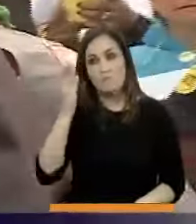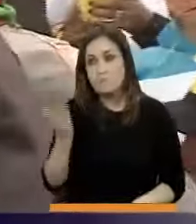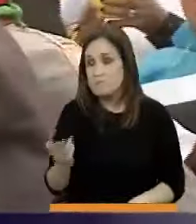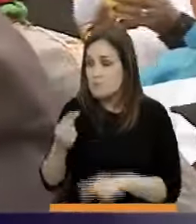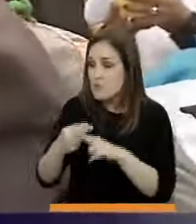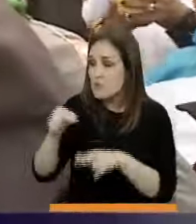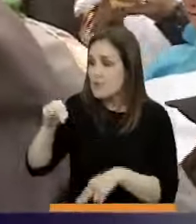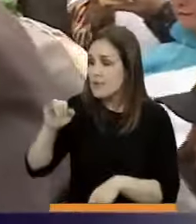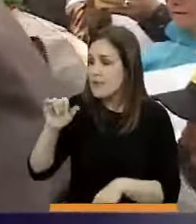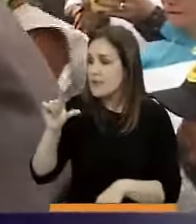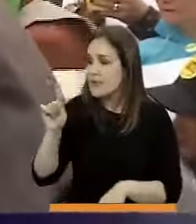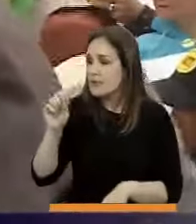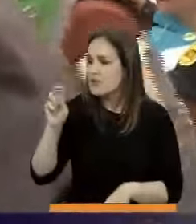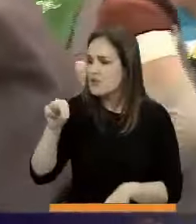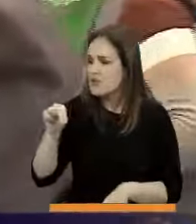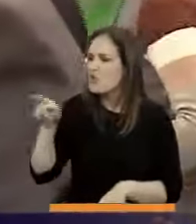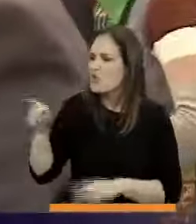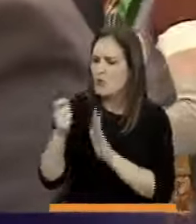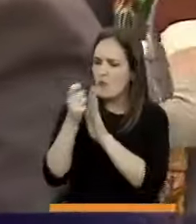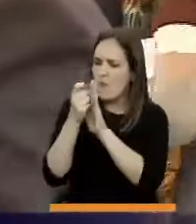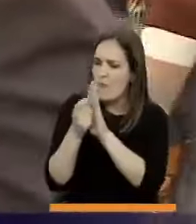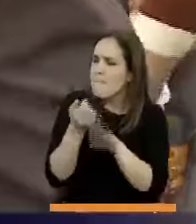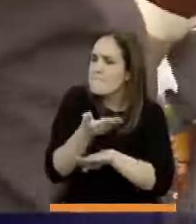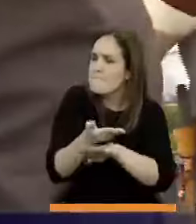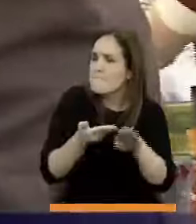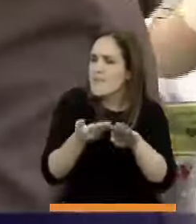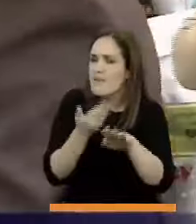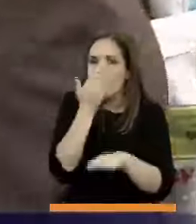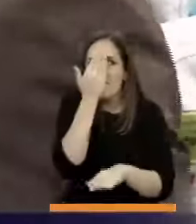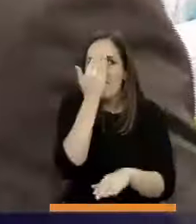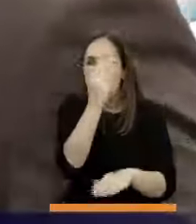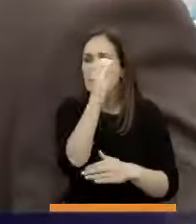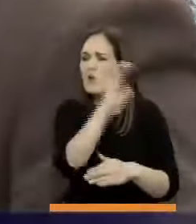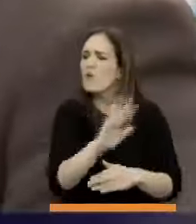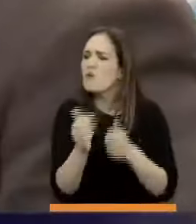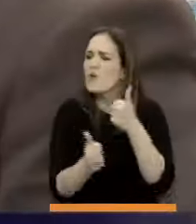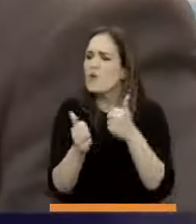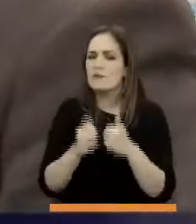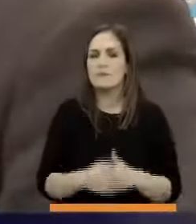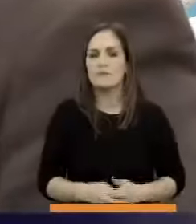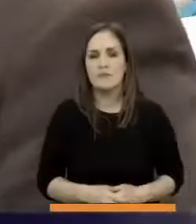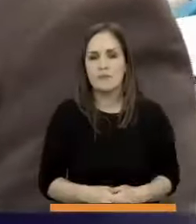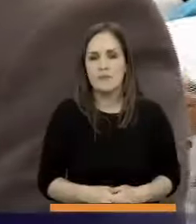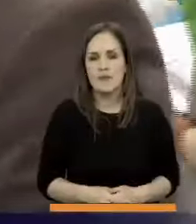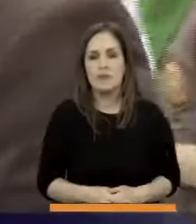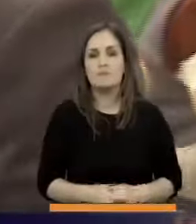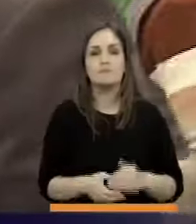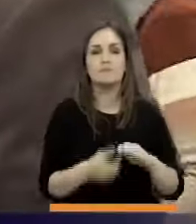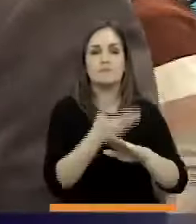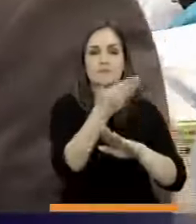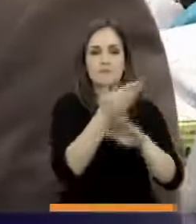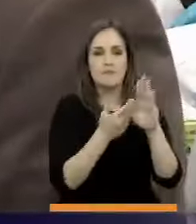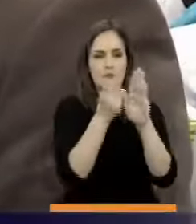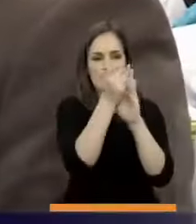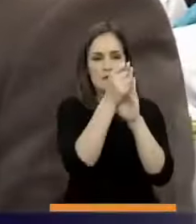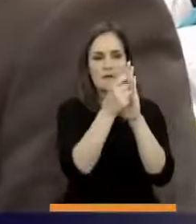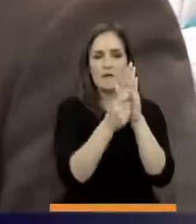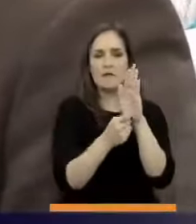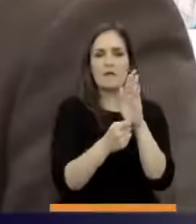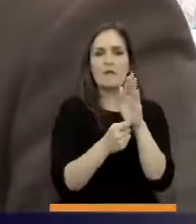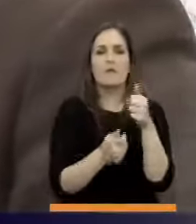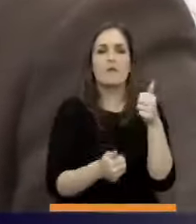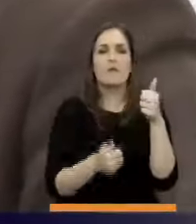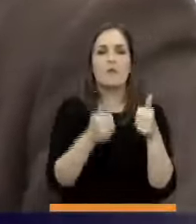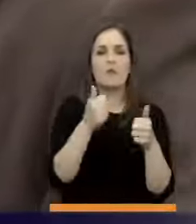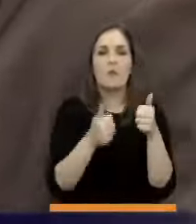ese pliego de peticiones que ustedes le lanzan al país el día de hoy? Bueno, el pliego de peticiones está enmarcado sobre